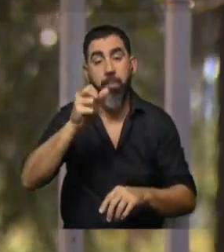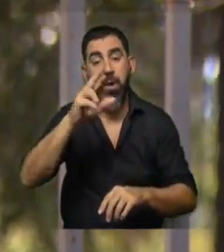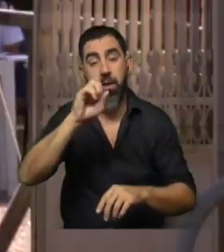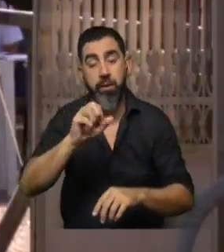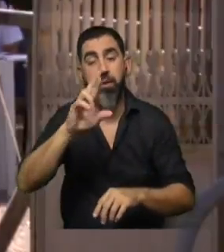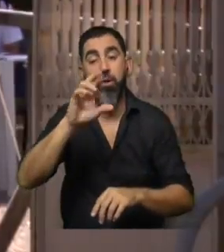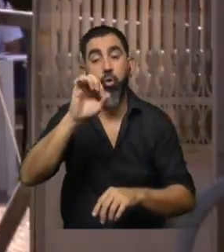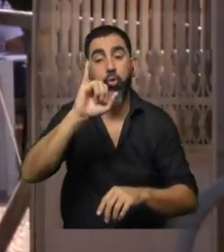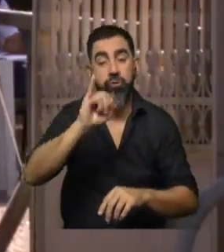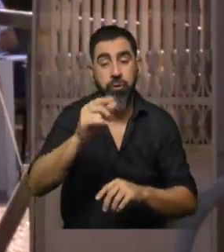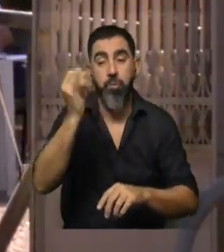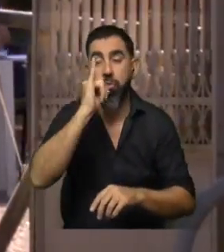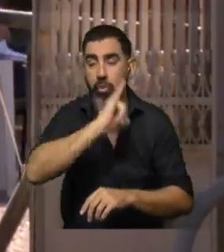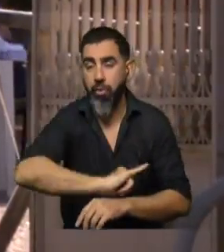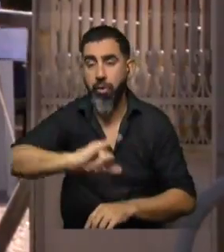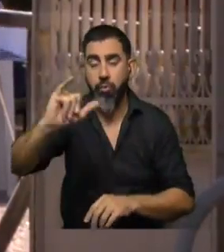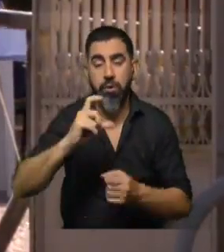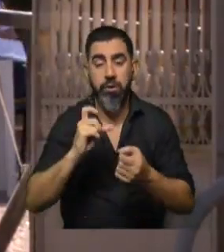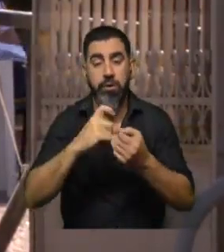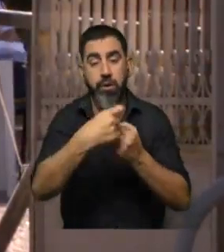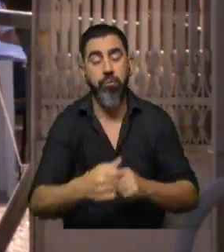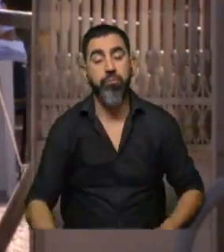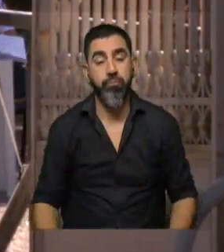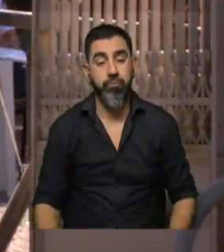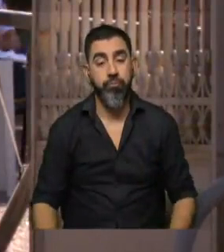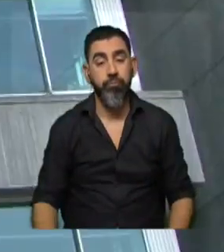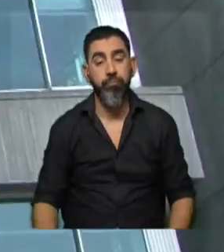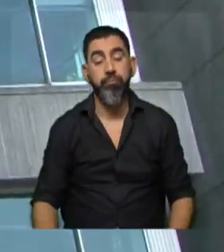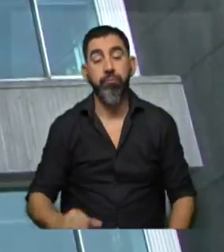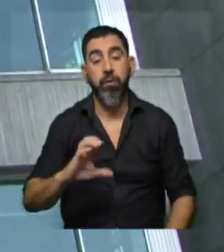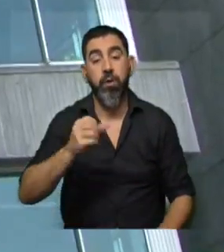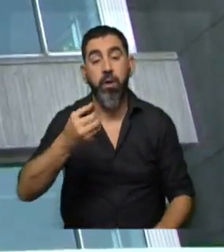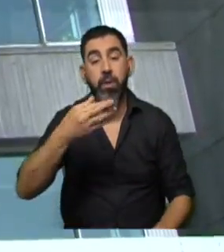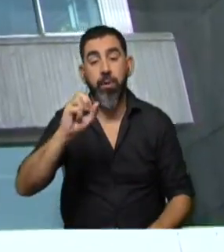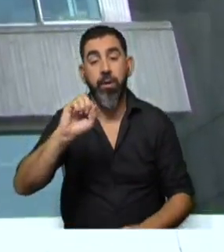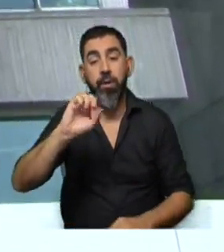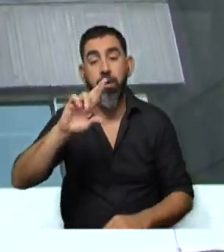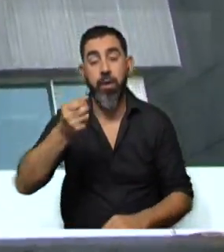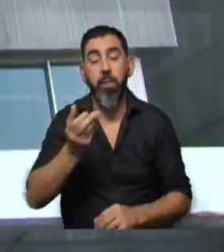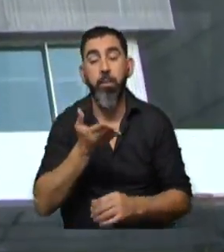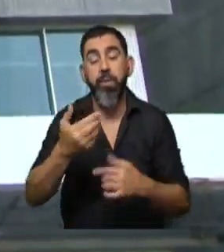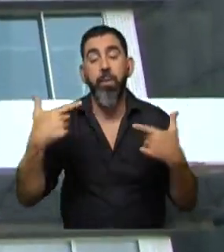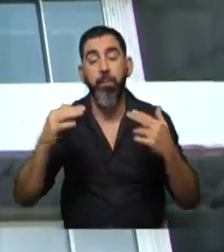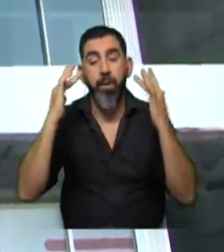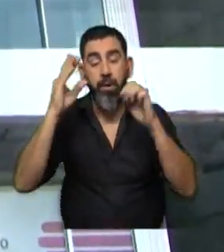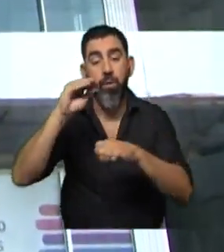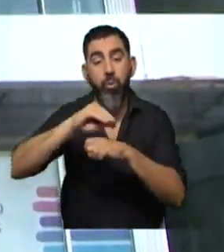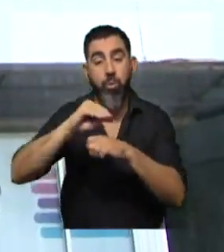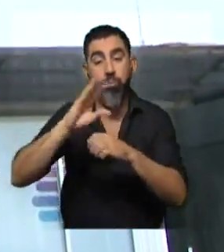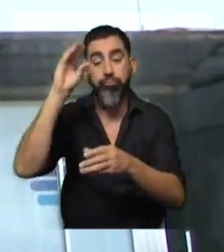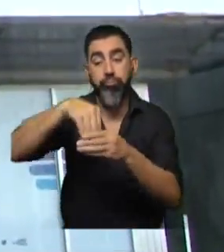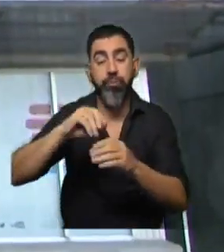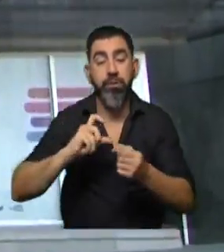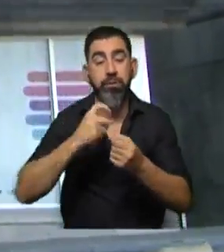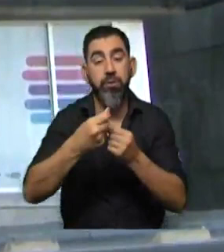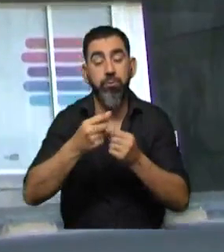el director de hace fue denunciado ante el sindicato en este marco Cabrera solicitó al Ministerio de Educación y cultura intervenir el sindicato